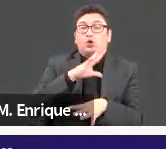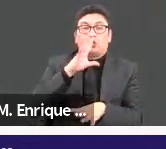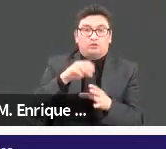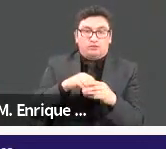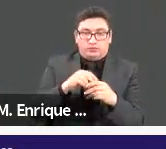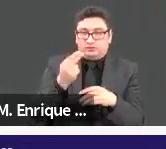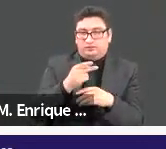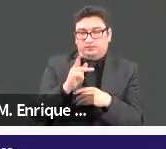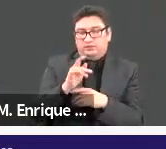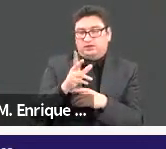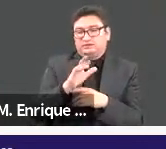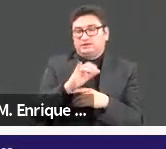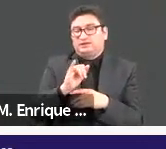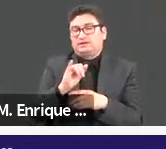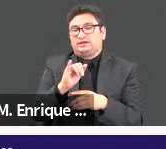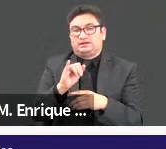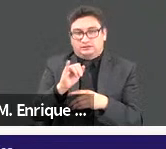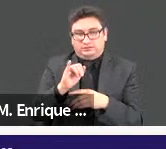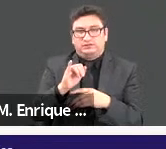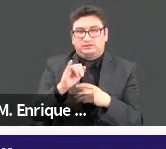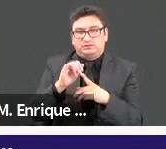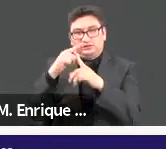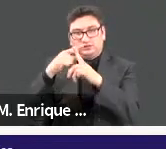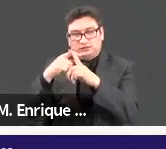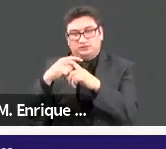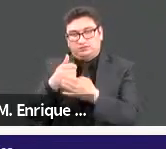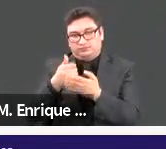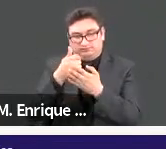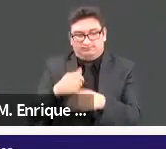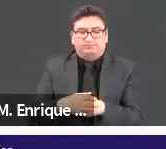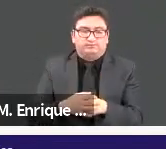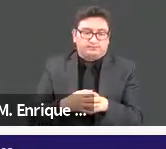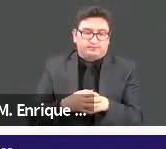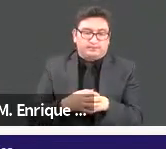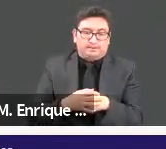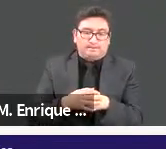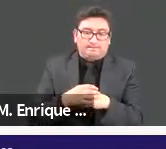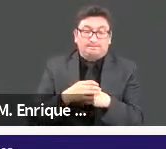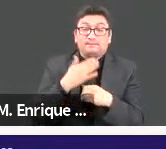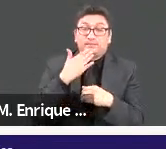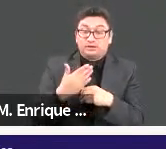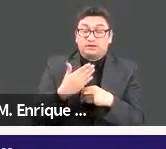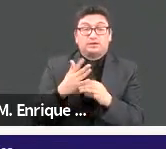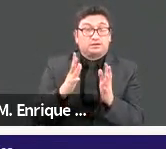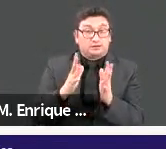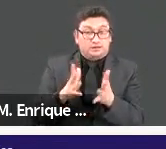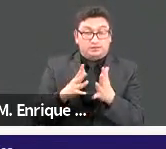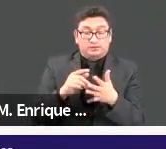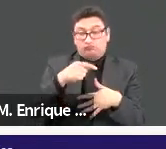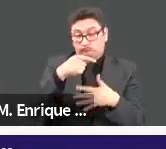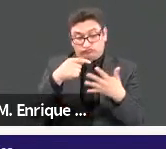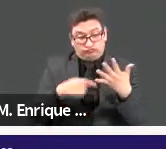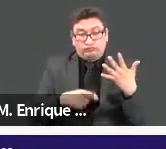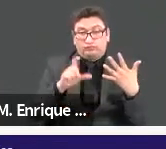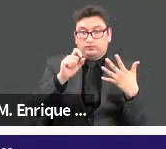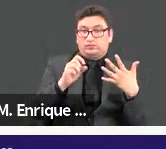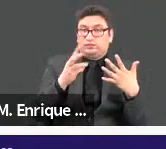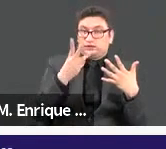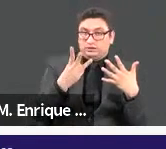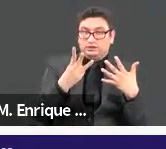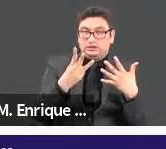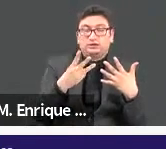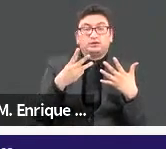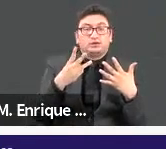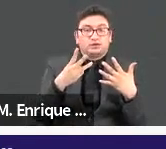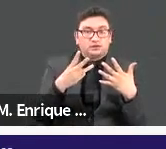una tesis. ¿Sí? Bien, ahora, de estas 23 tesis, si bien nuestros campos de búsqueda